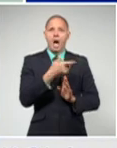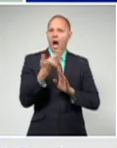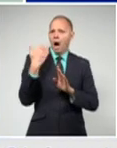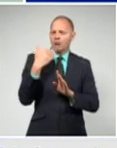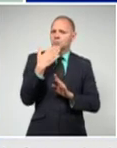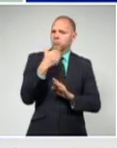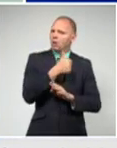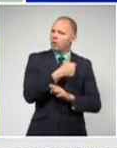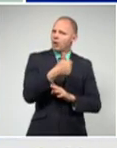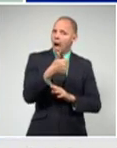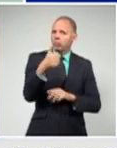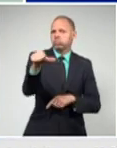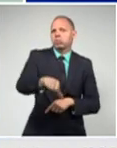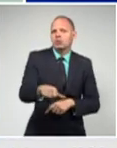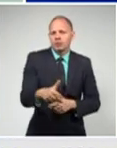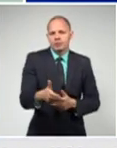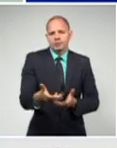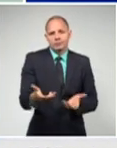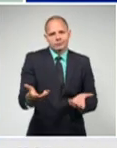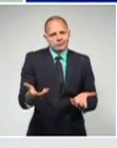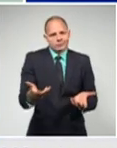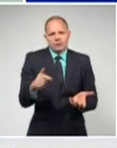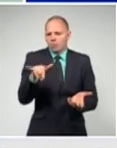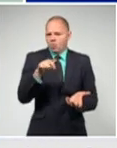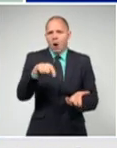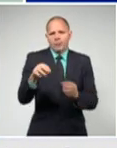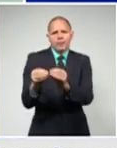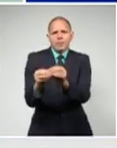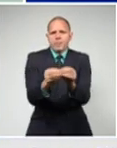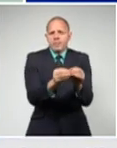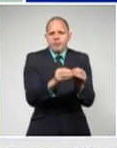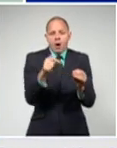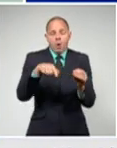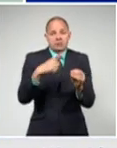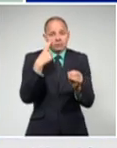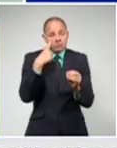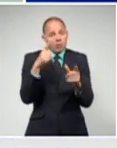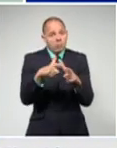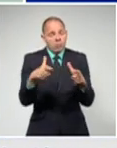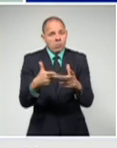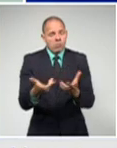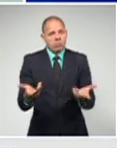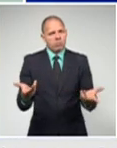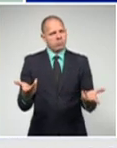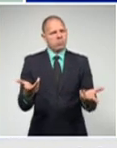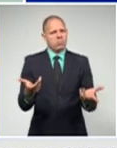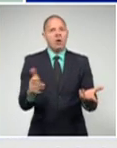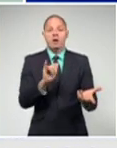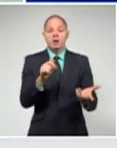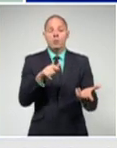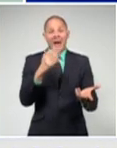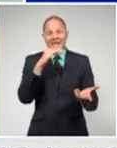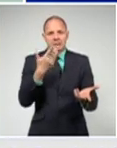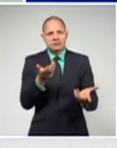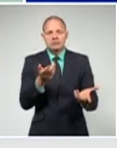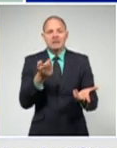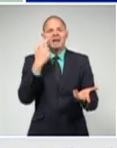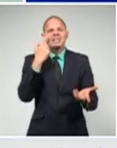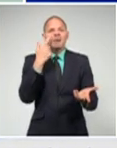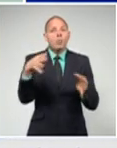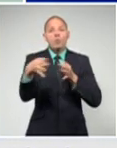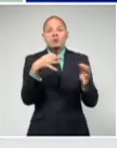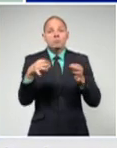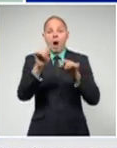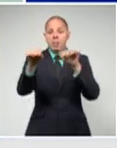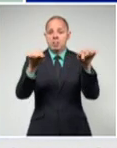provincia, todavía con una transmisión elevada. Además, con una dispersión, que en el día de ayer